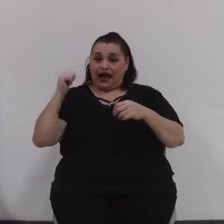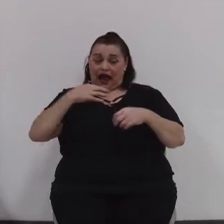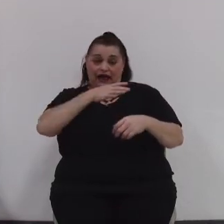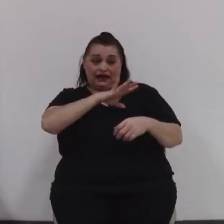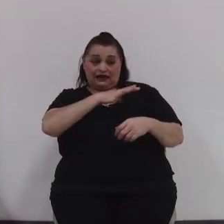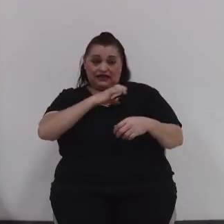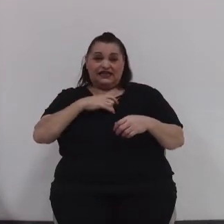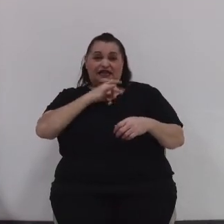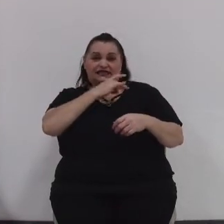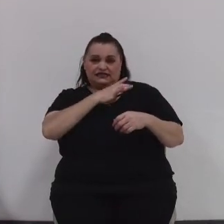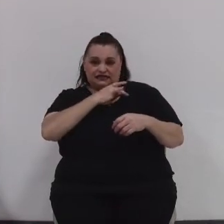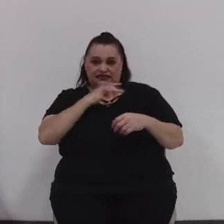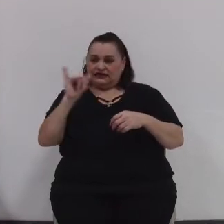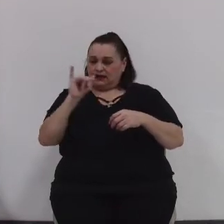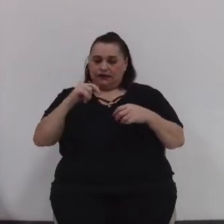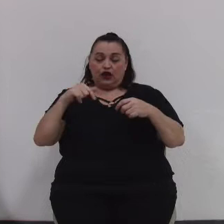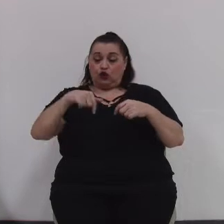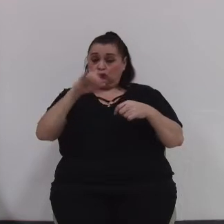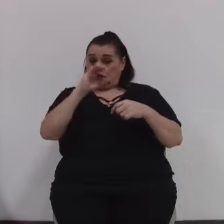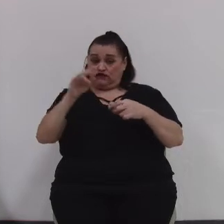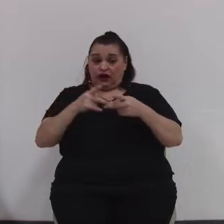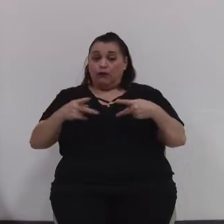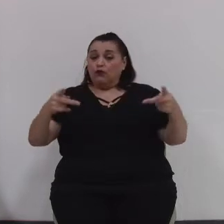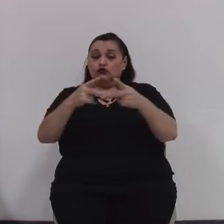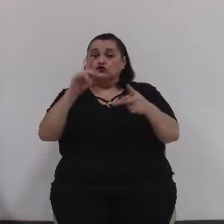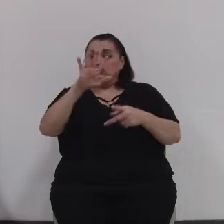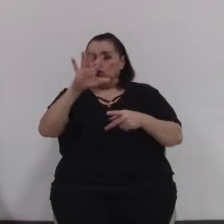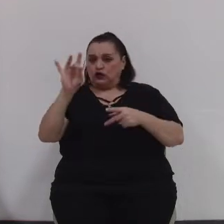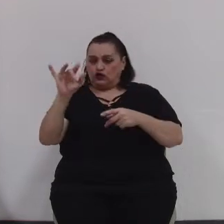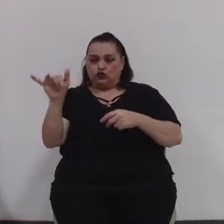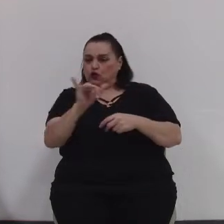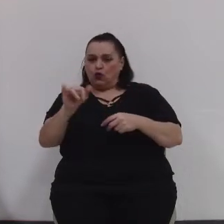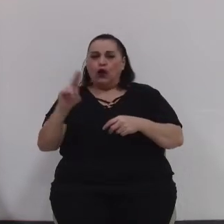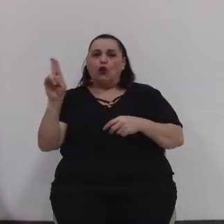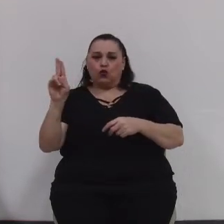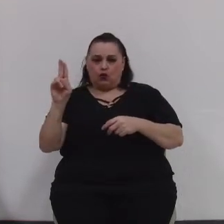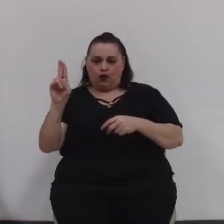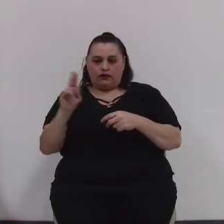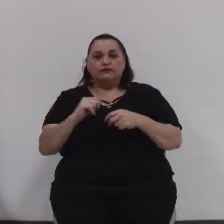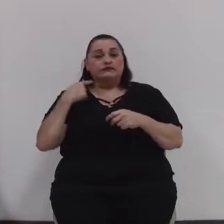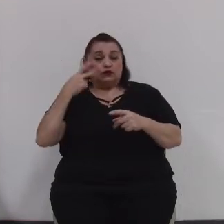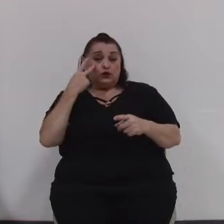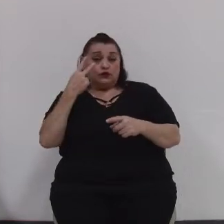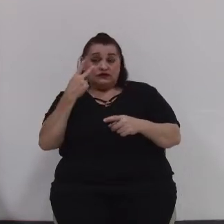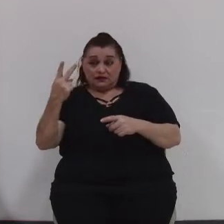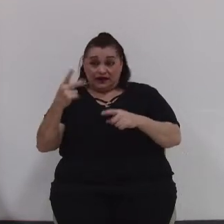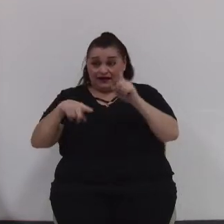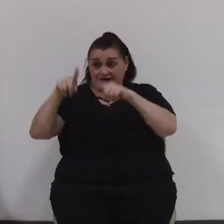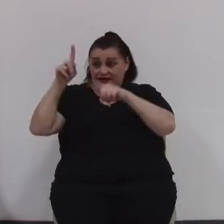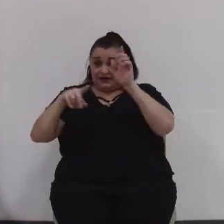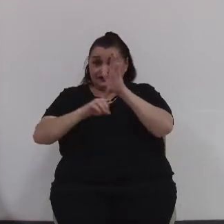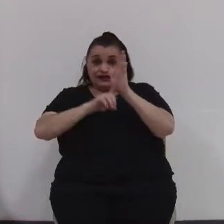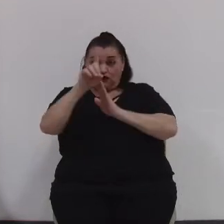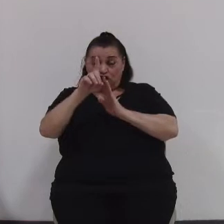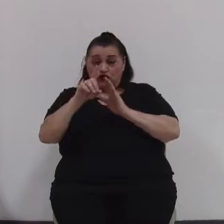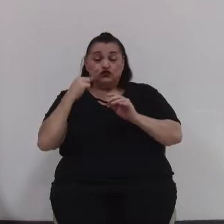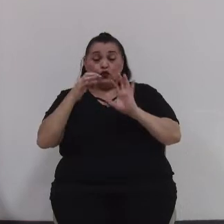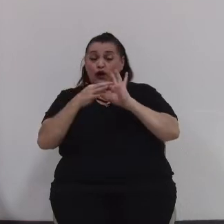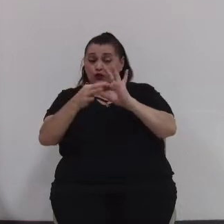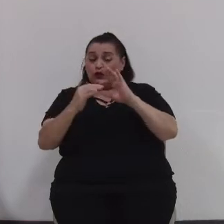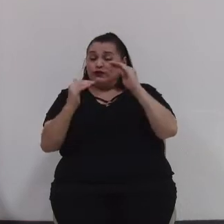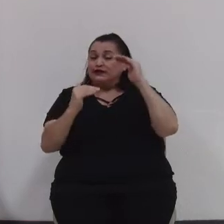Rica ocupa actualmente el puesto 58 en idéntica posición que Uruguay. Al observar, en cambio, el índice de desarrollo humano ajustado por